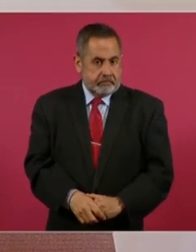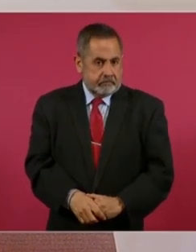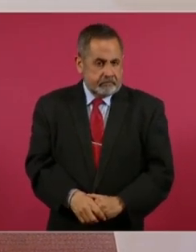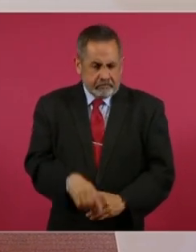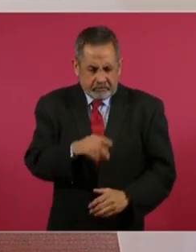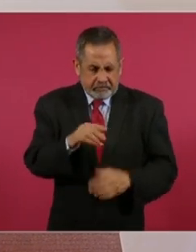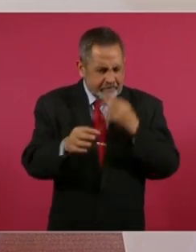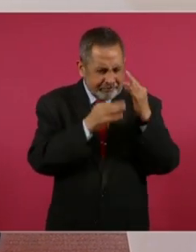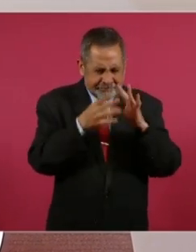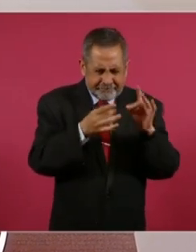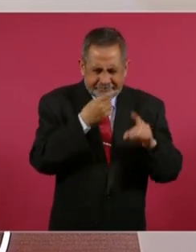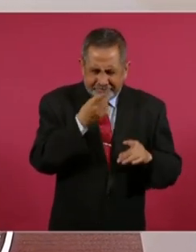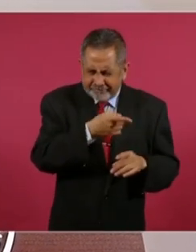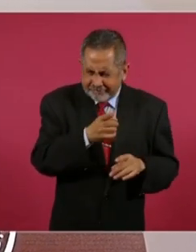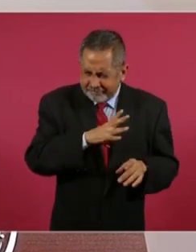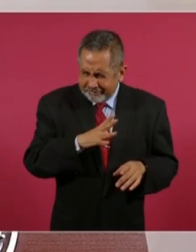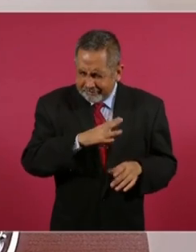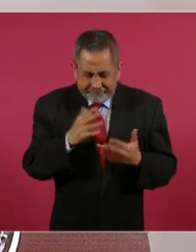¿No está ahí?